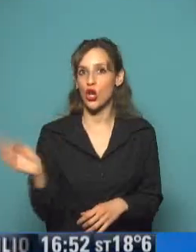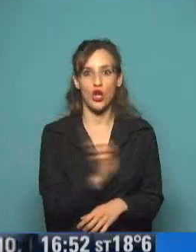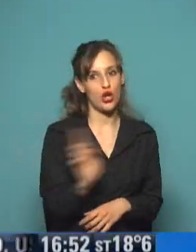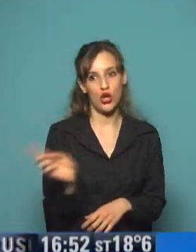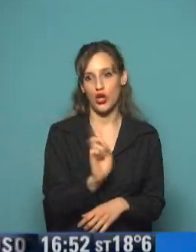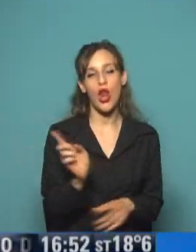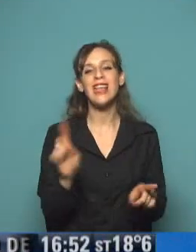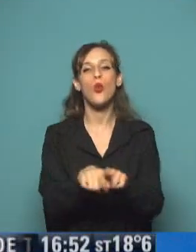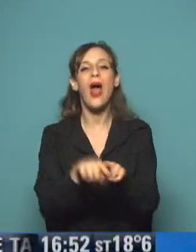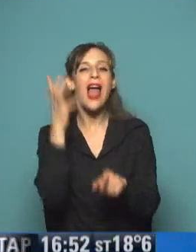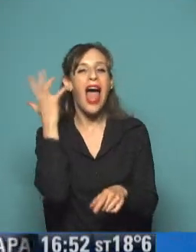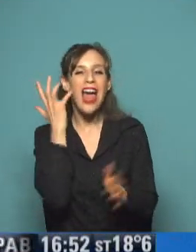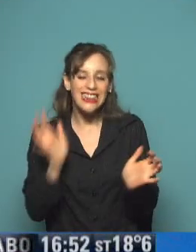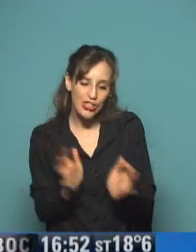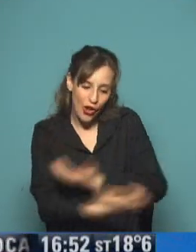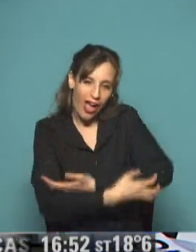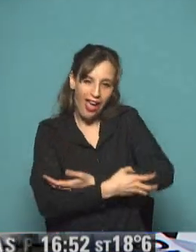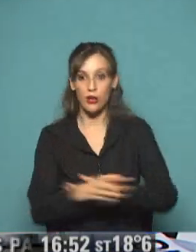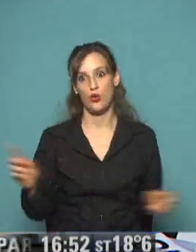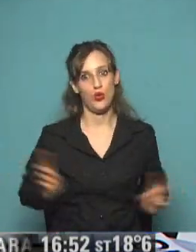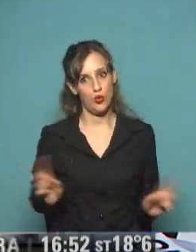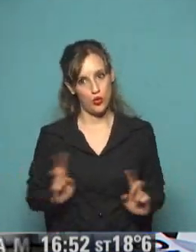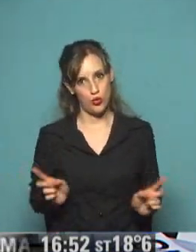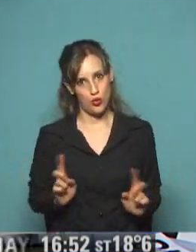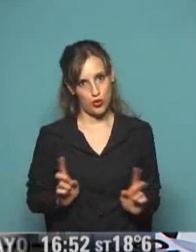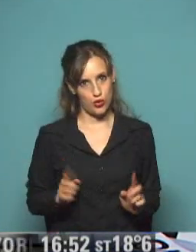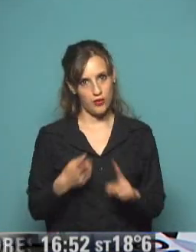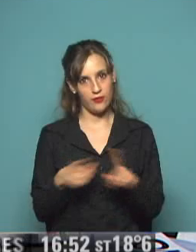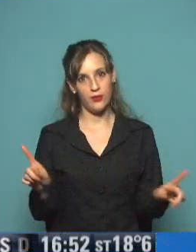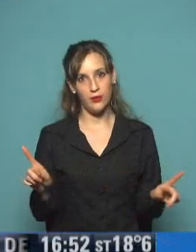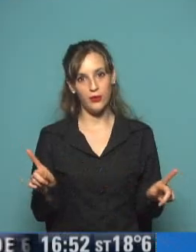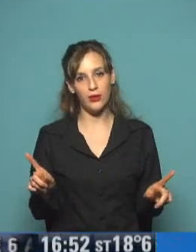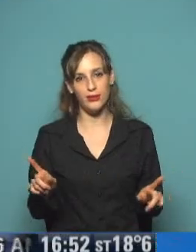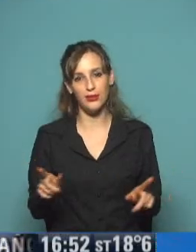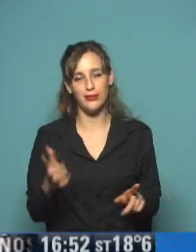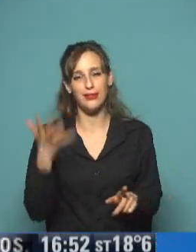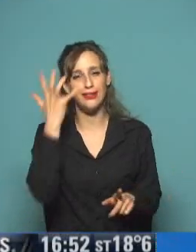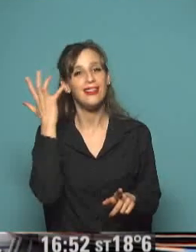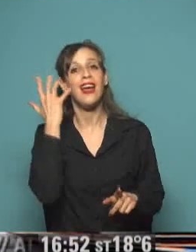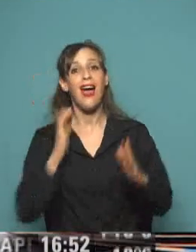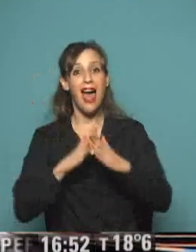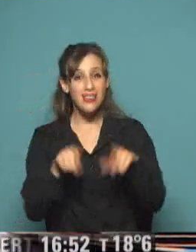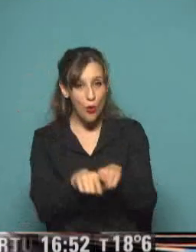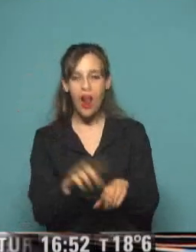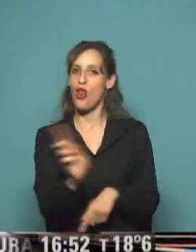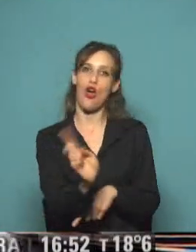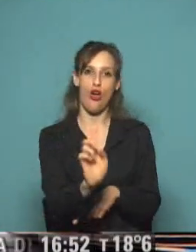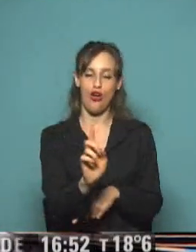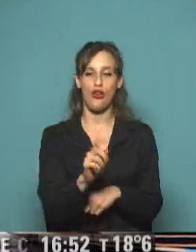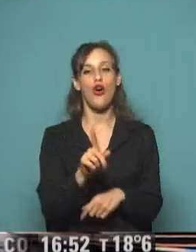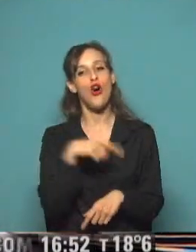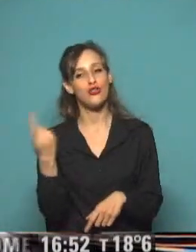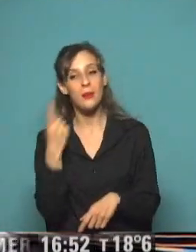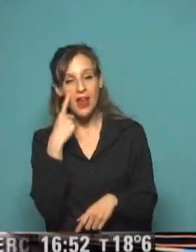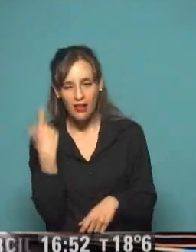yo me imagino un gatito del que tengo en casa. Claro, no, como el que tenemos doméstico en casa. ¿No? No, no, no. Pero para saber más, ¿qué les